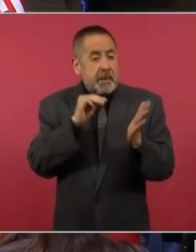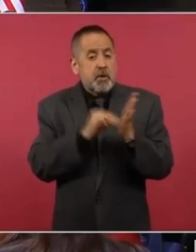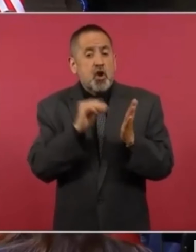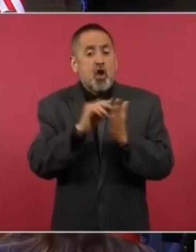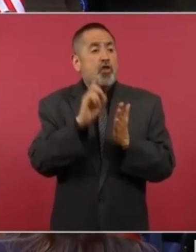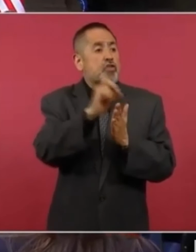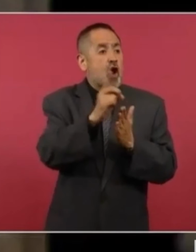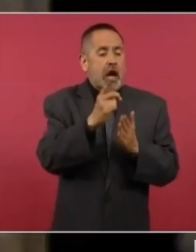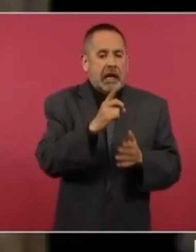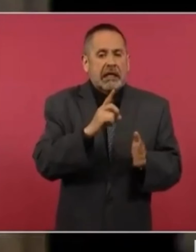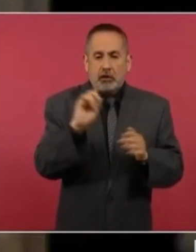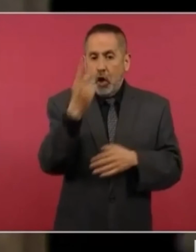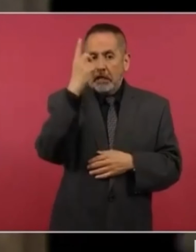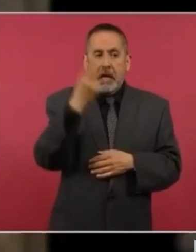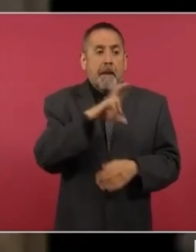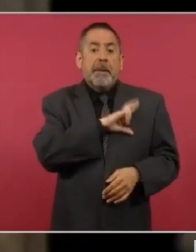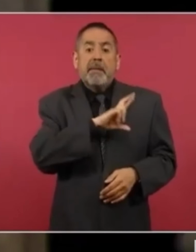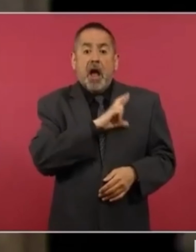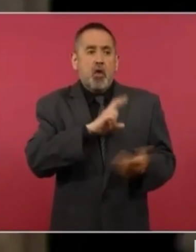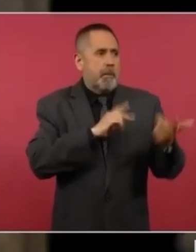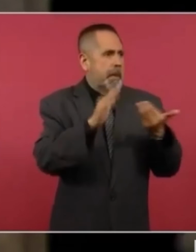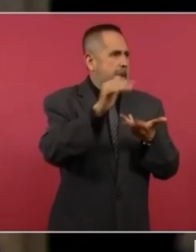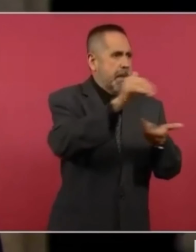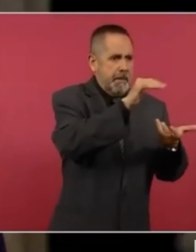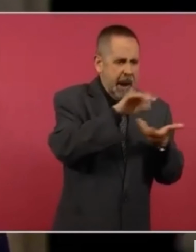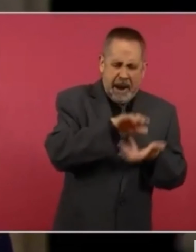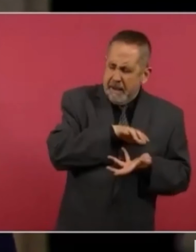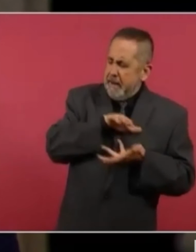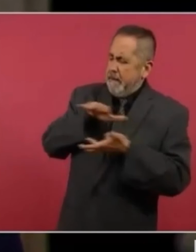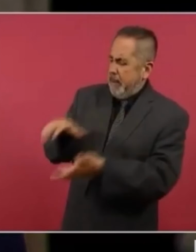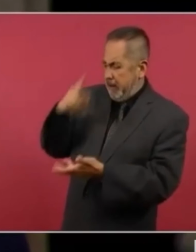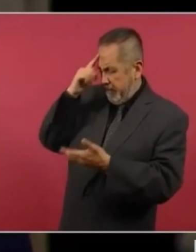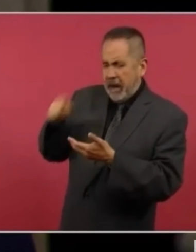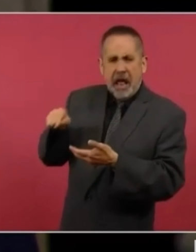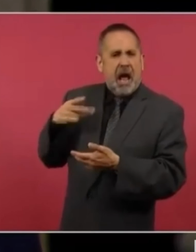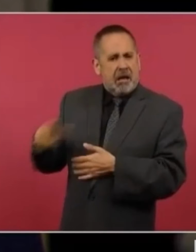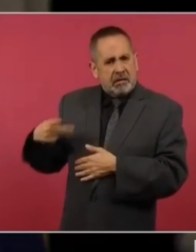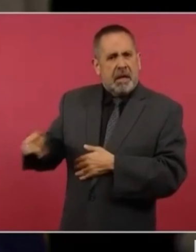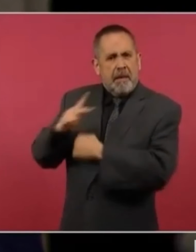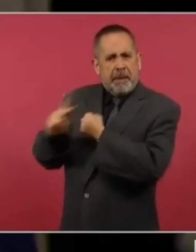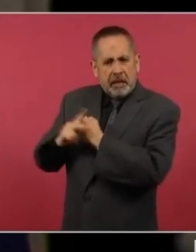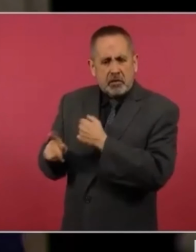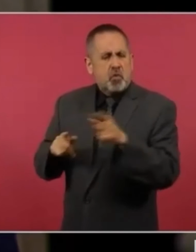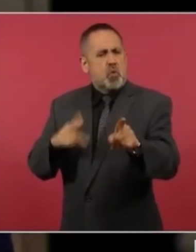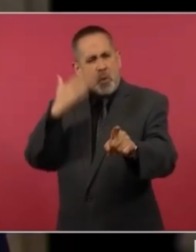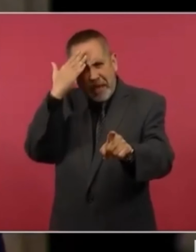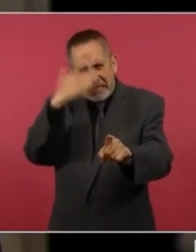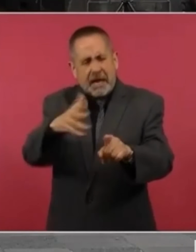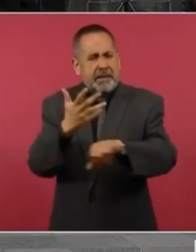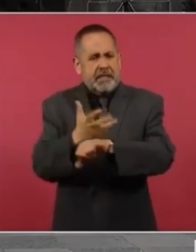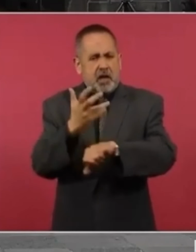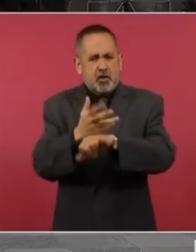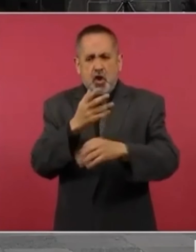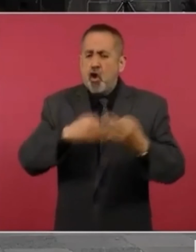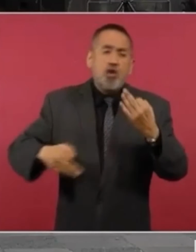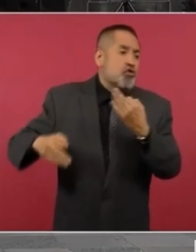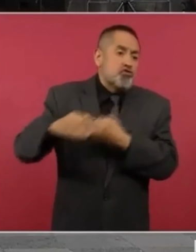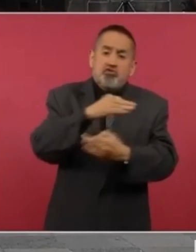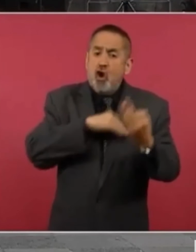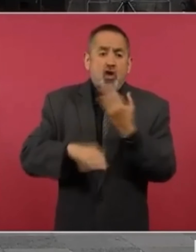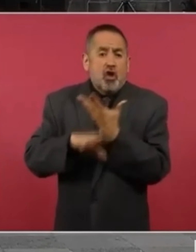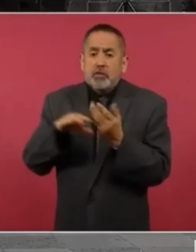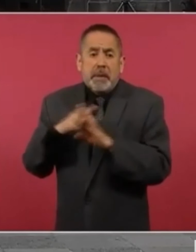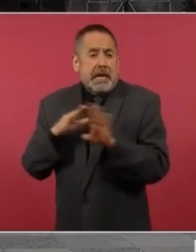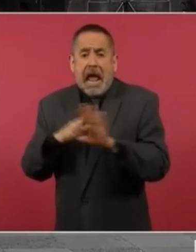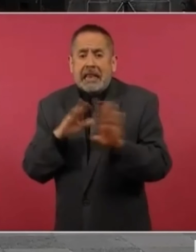en donaciones privadas para asegurar. Todos ustedes lo saben, que en los Estados Unidos todos somos migrantes. Los